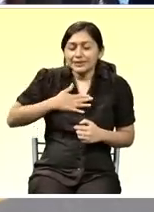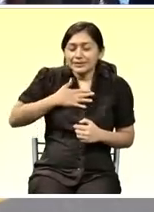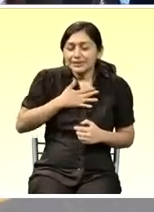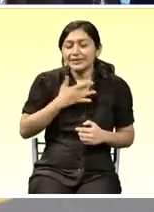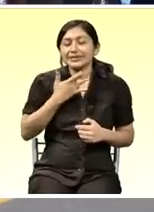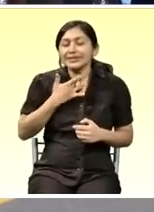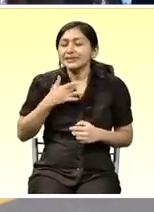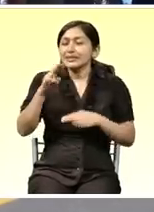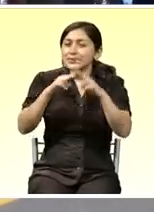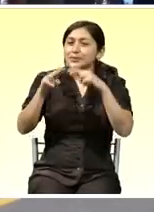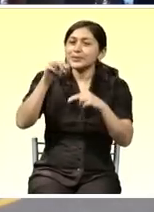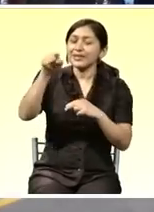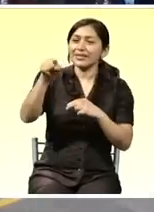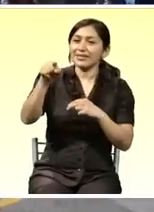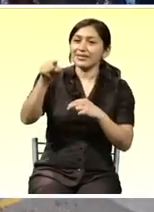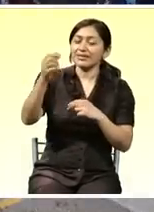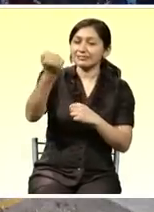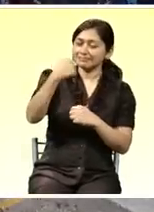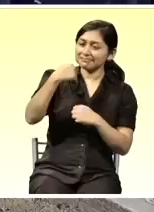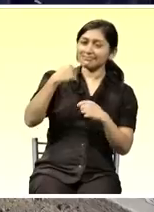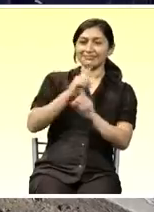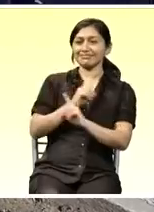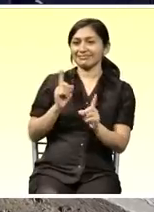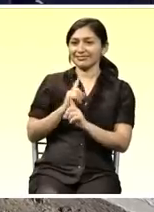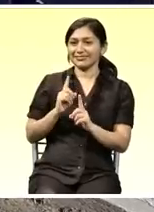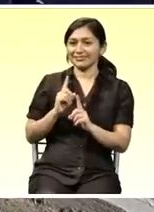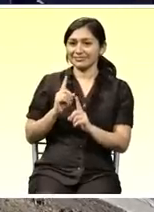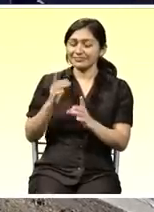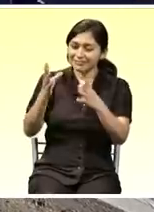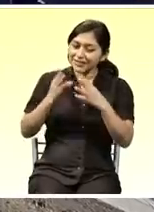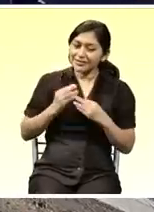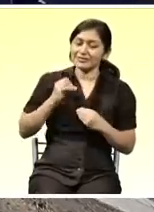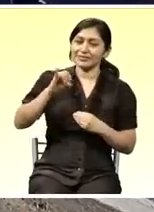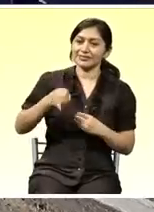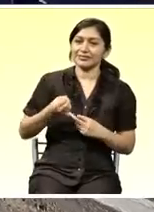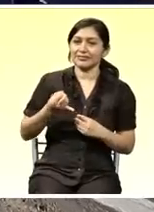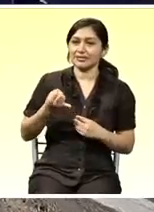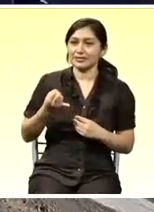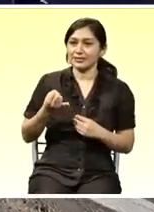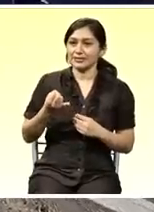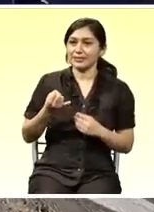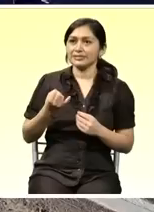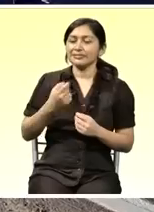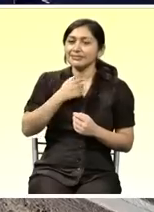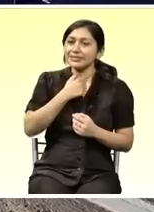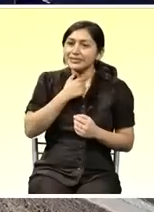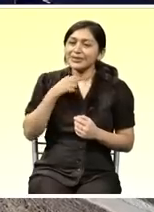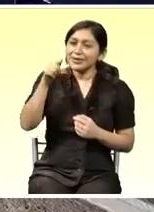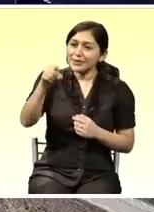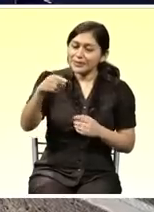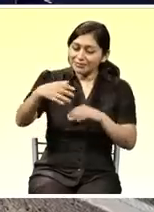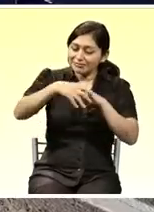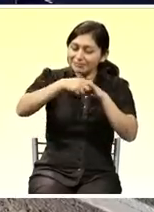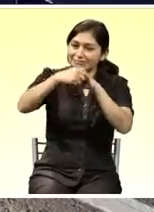busco, me hace negar tu amparo, tu patrocinio y favor? merezca yo tu poderoso